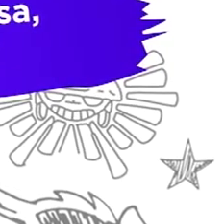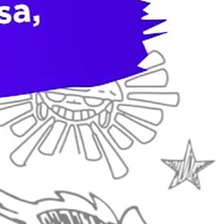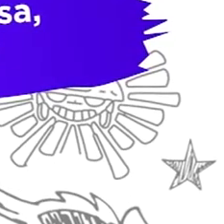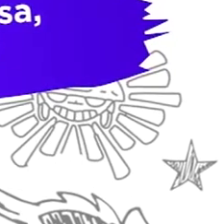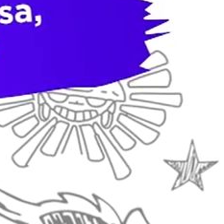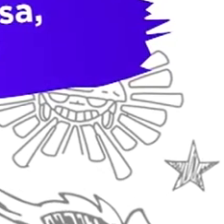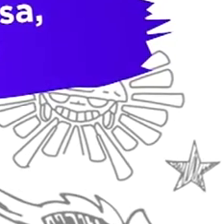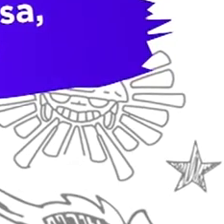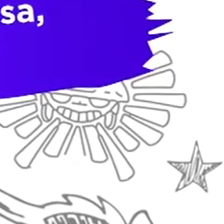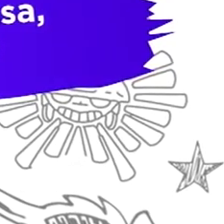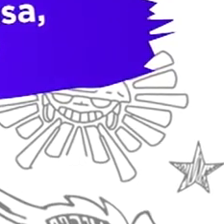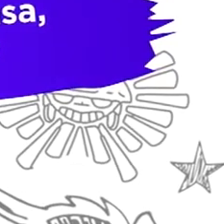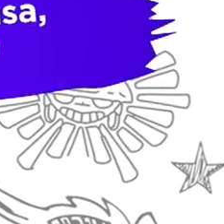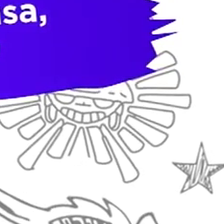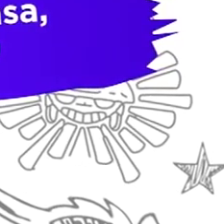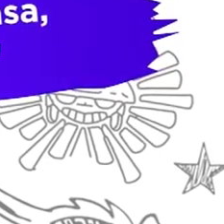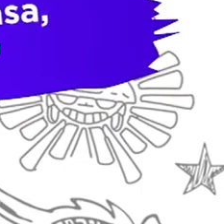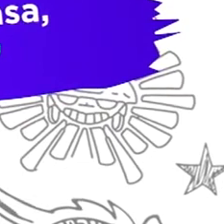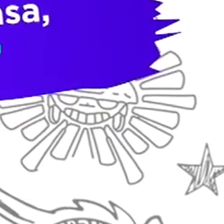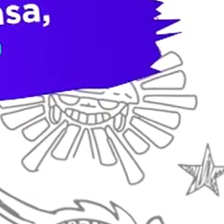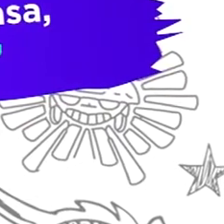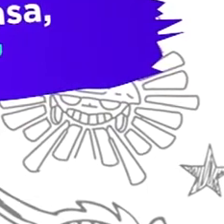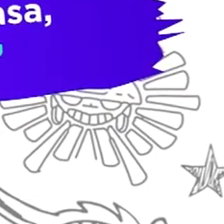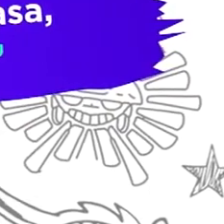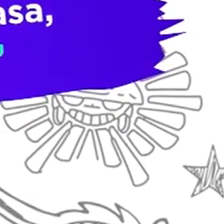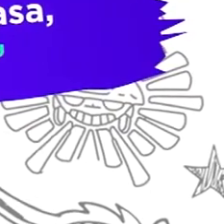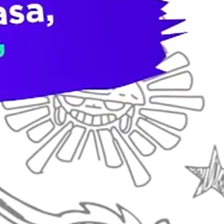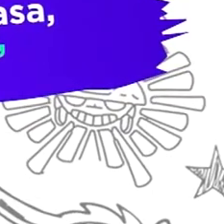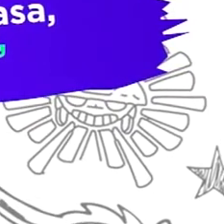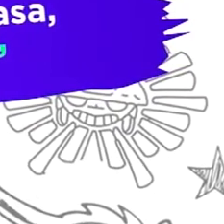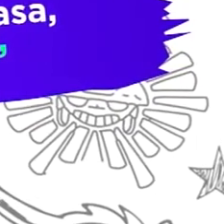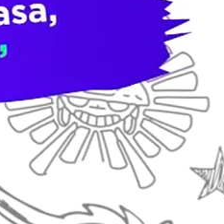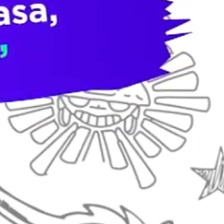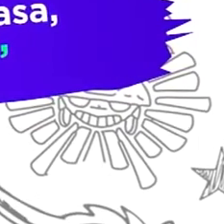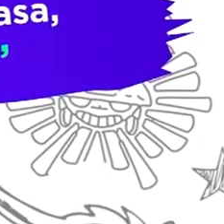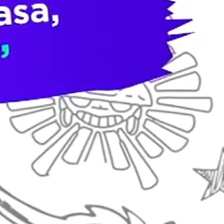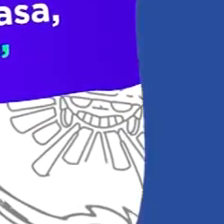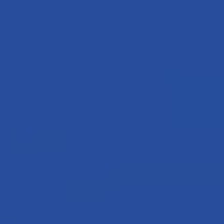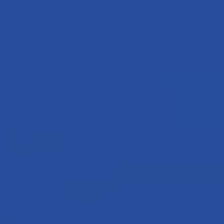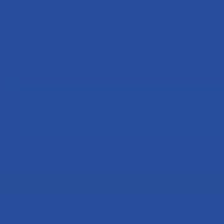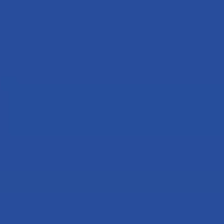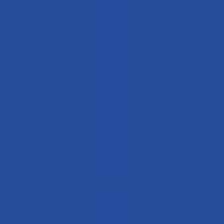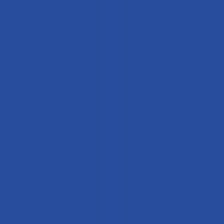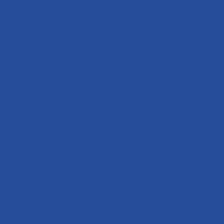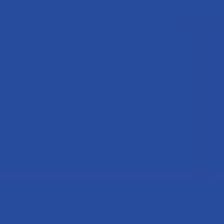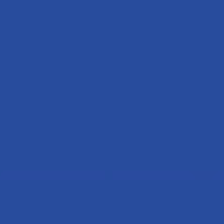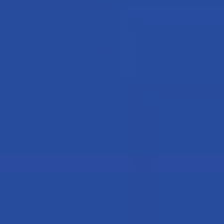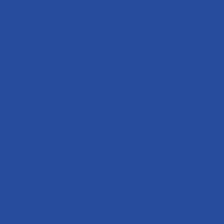oportunidades imparables en la plataforma web de Aprendo en Casa, sección Educación Superior.